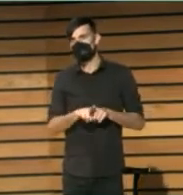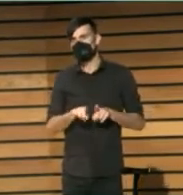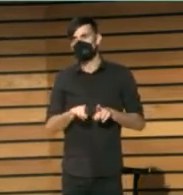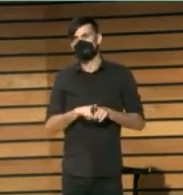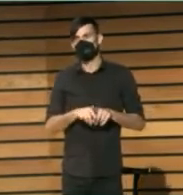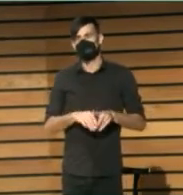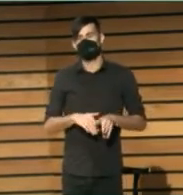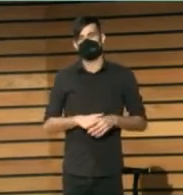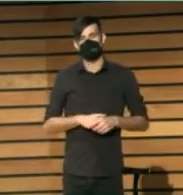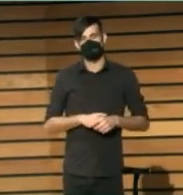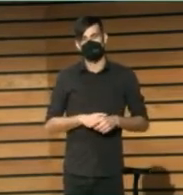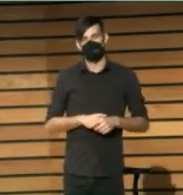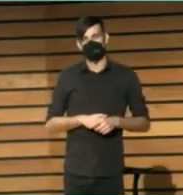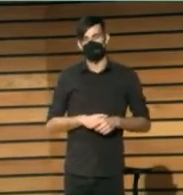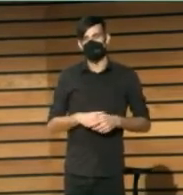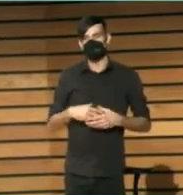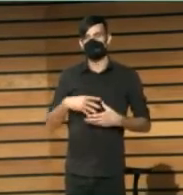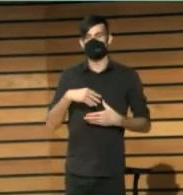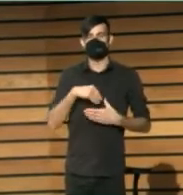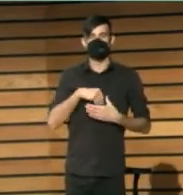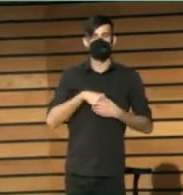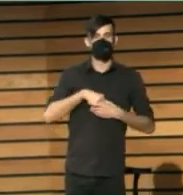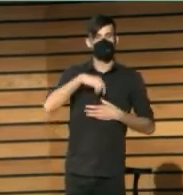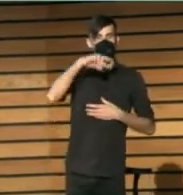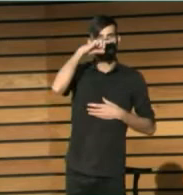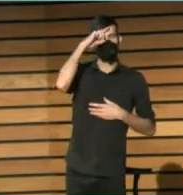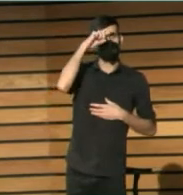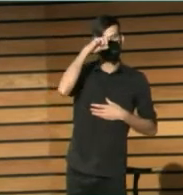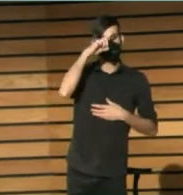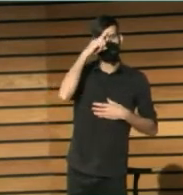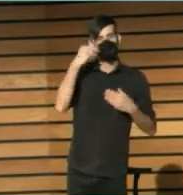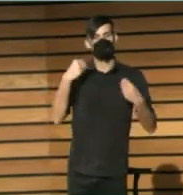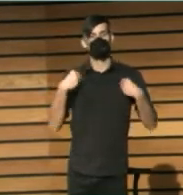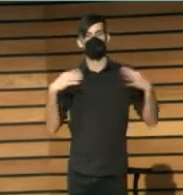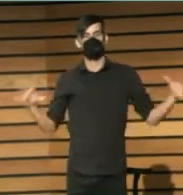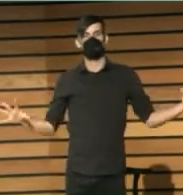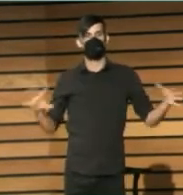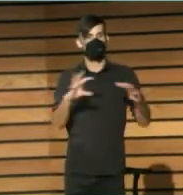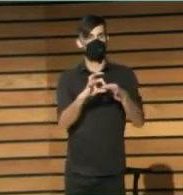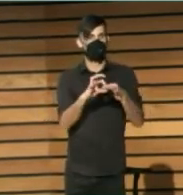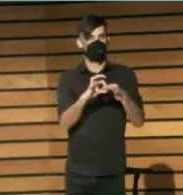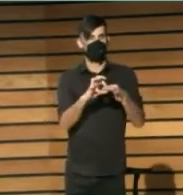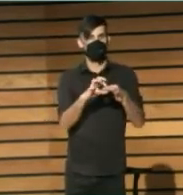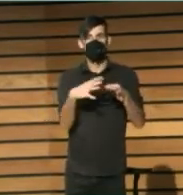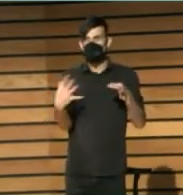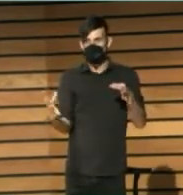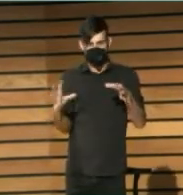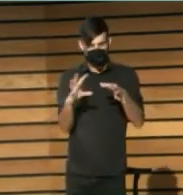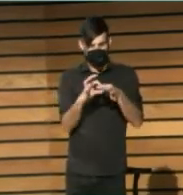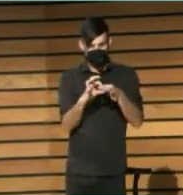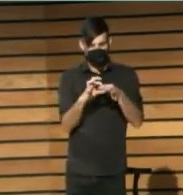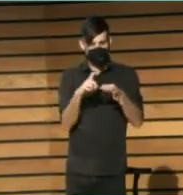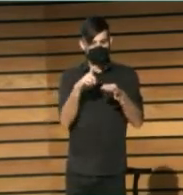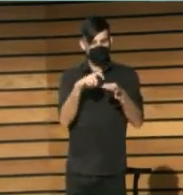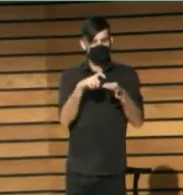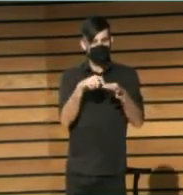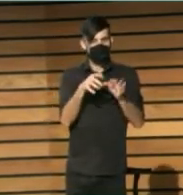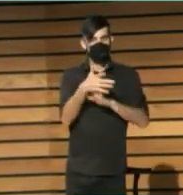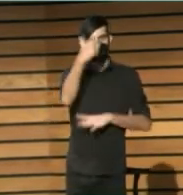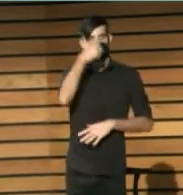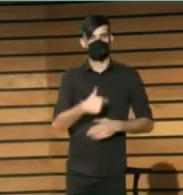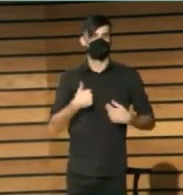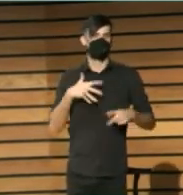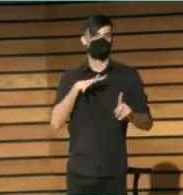la cultura con la vida, que es que ustedes transmiten vida.